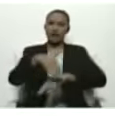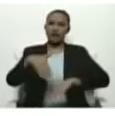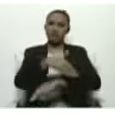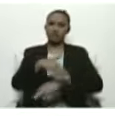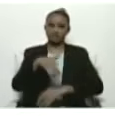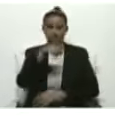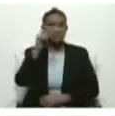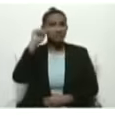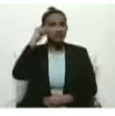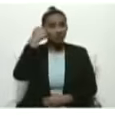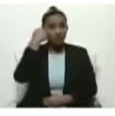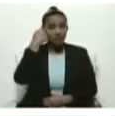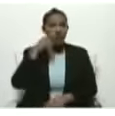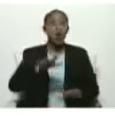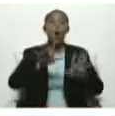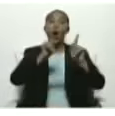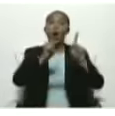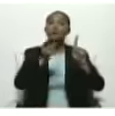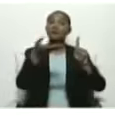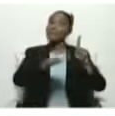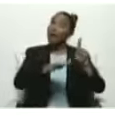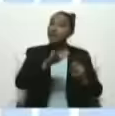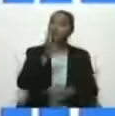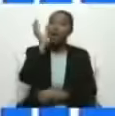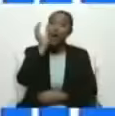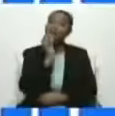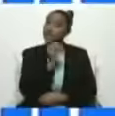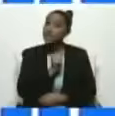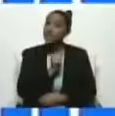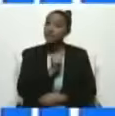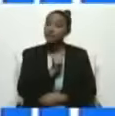¿Se acuerdan? 11 muertos, Capriles, 11.